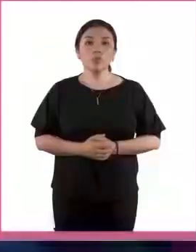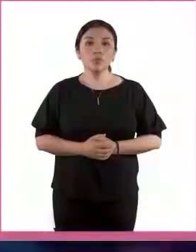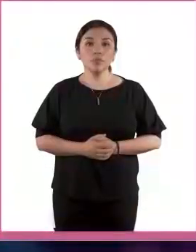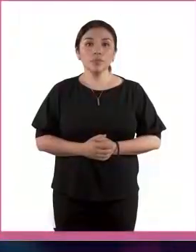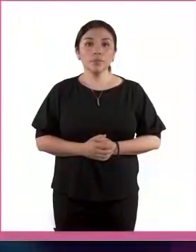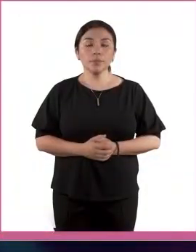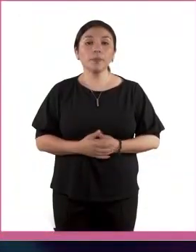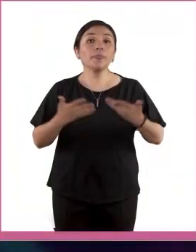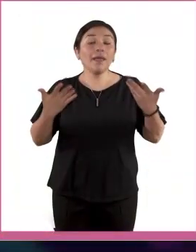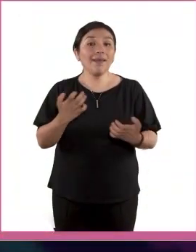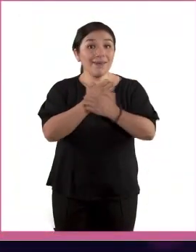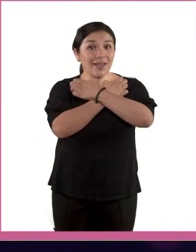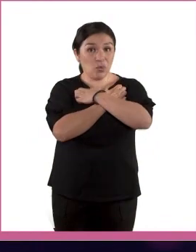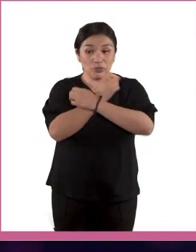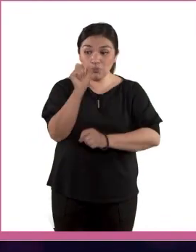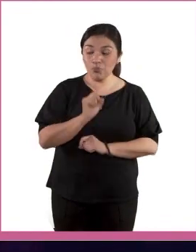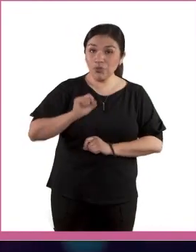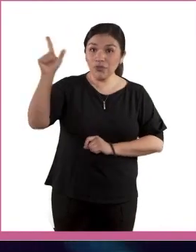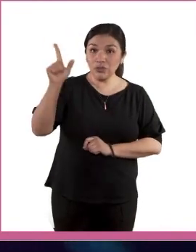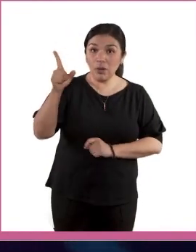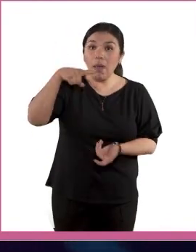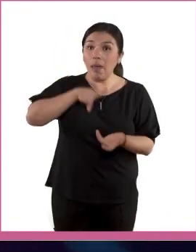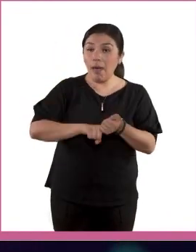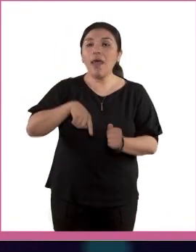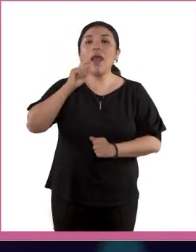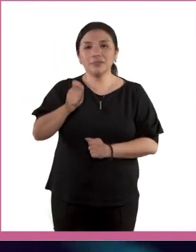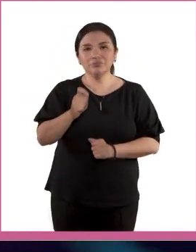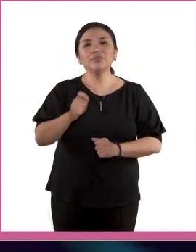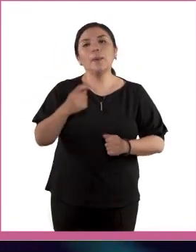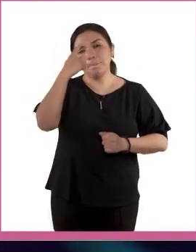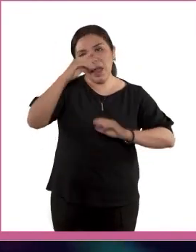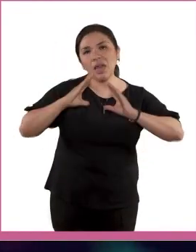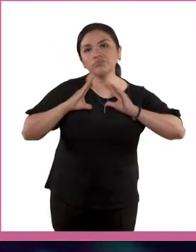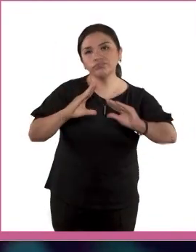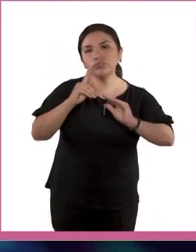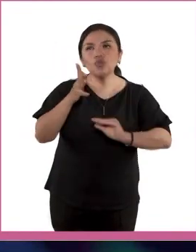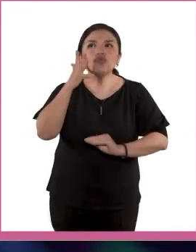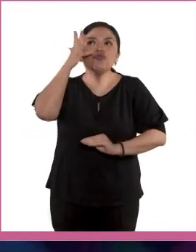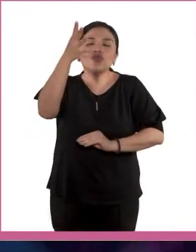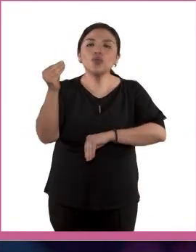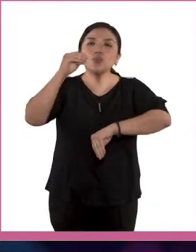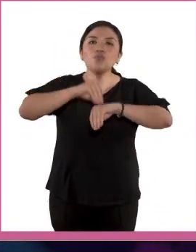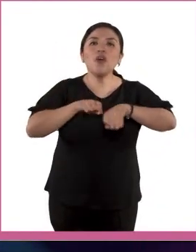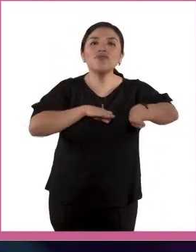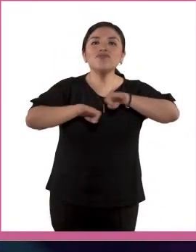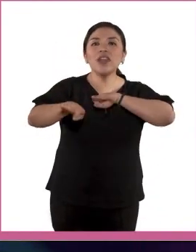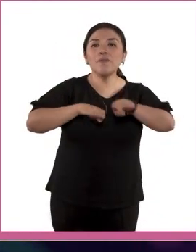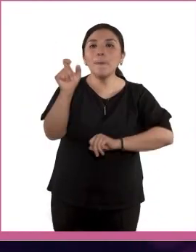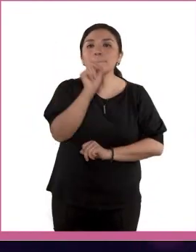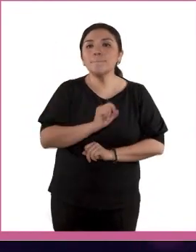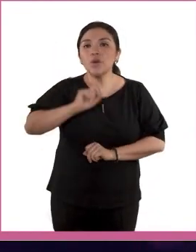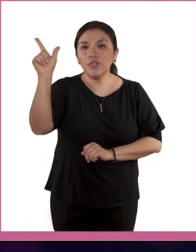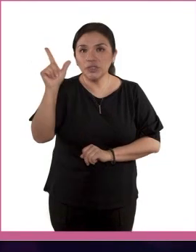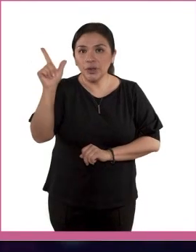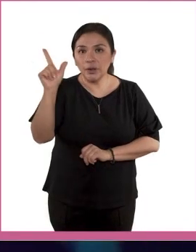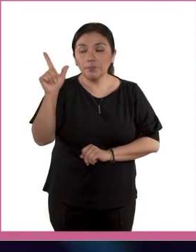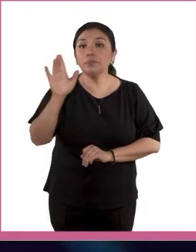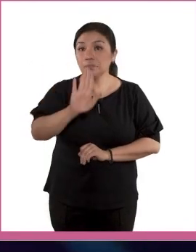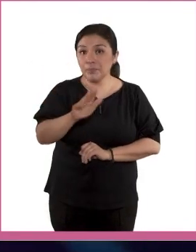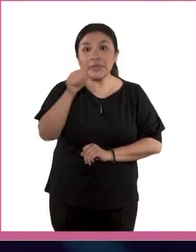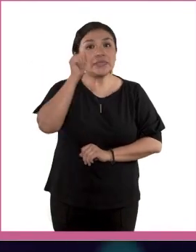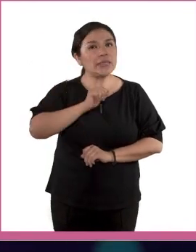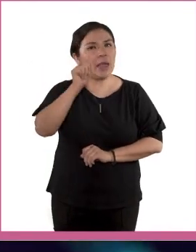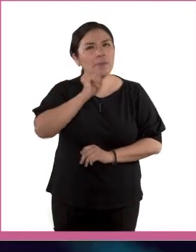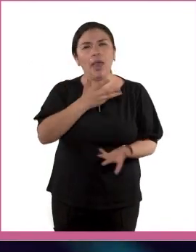Bueno, pues la educación profesional básicamente es la que te prepara para ejercer una profesión. Ahora, hay